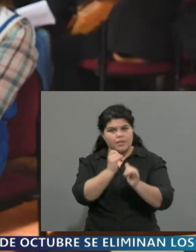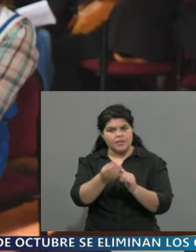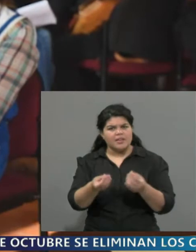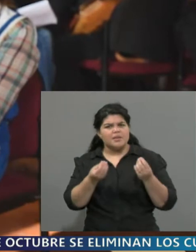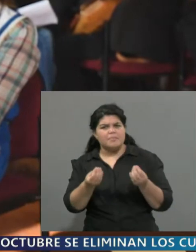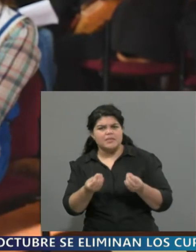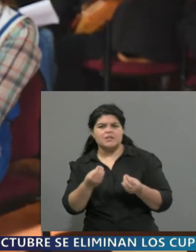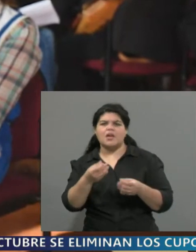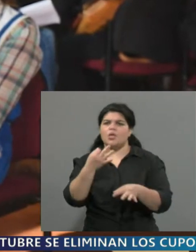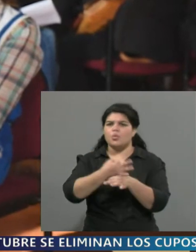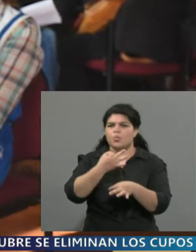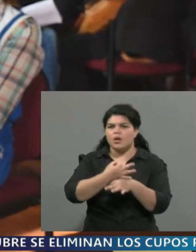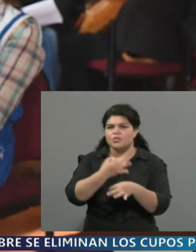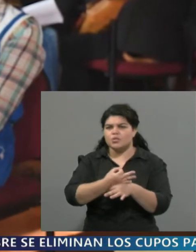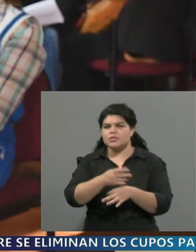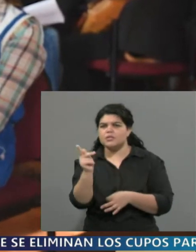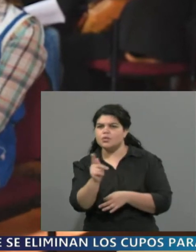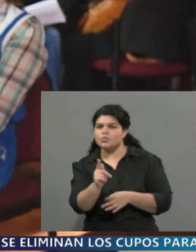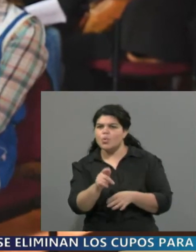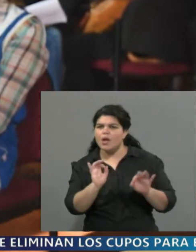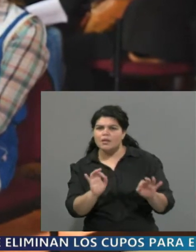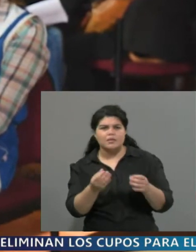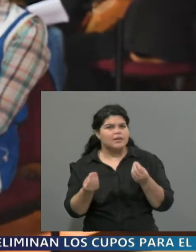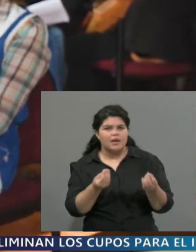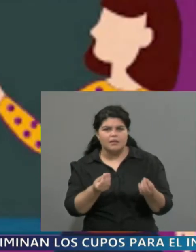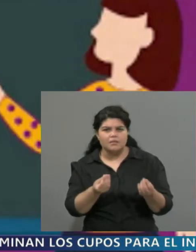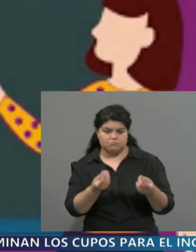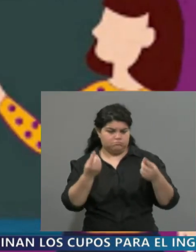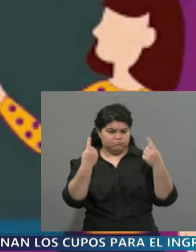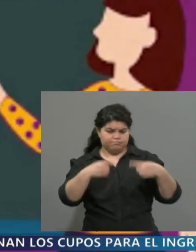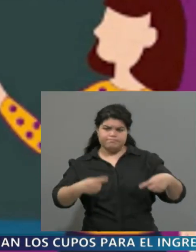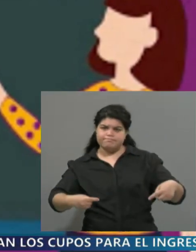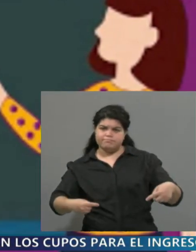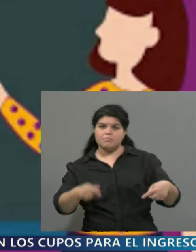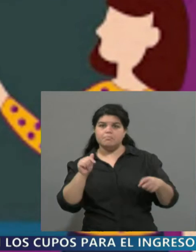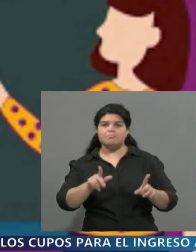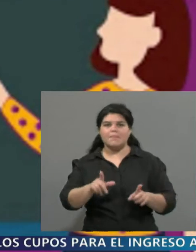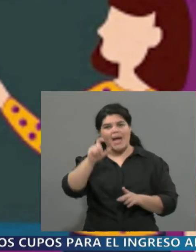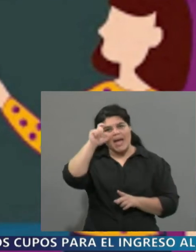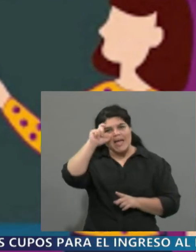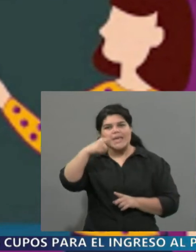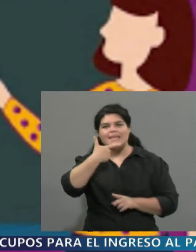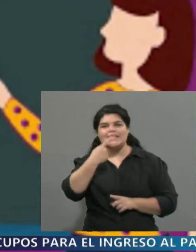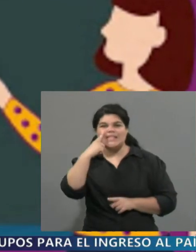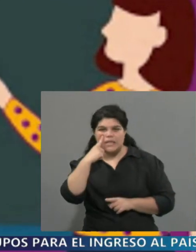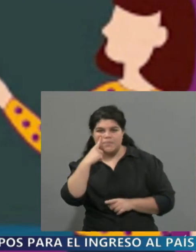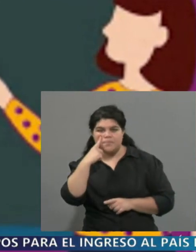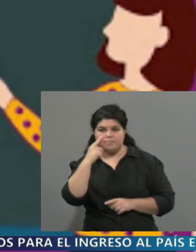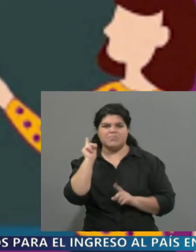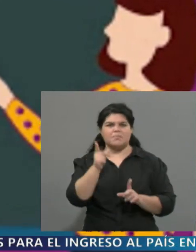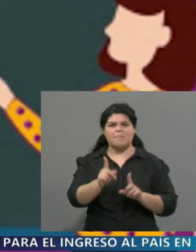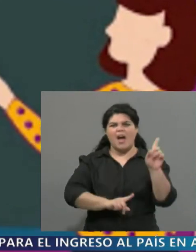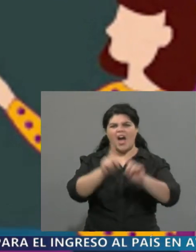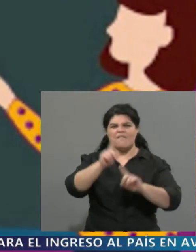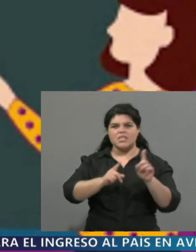educación sexual integral. A ver, se dice de todo sobre la ESI, a veces hasta se la confunde con la mismísima pornografía,